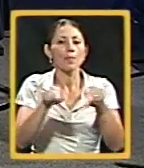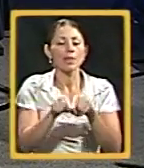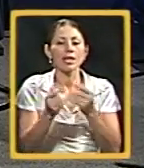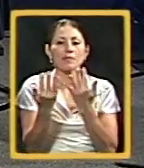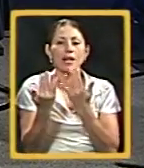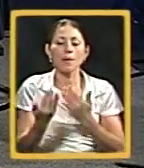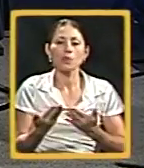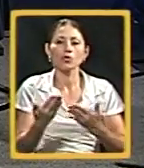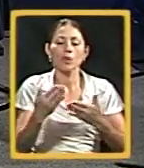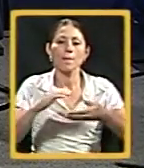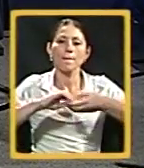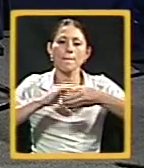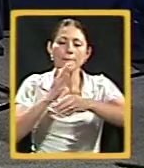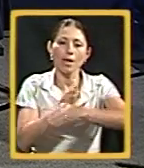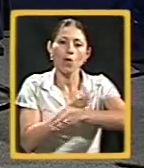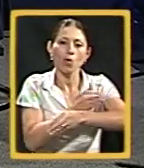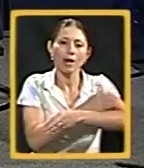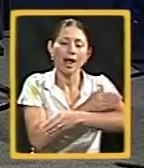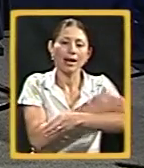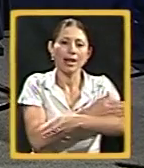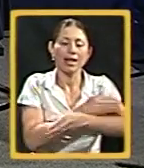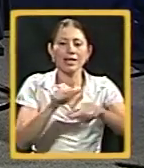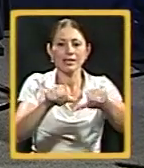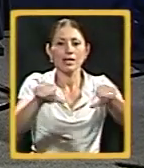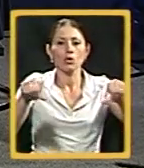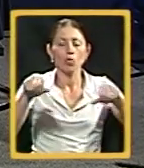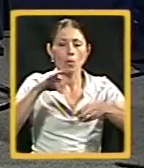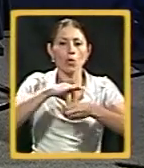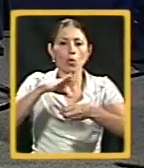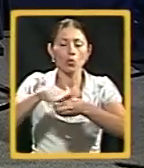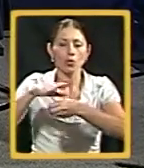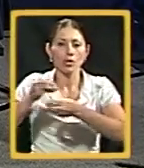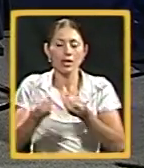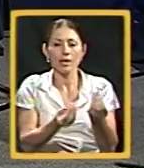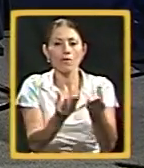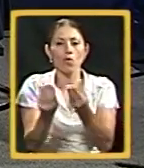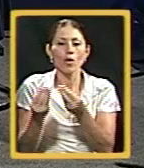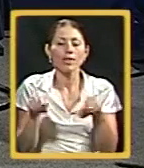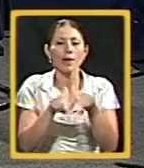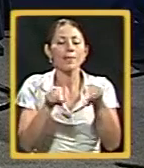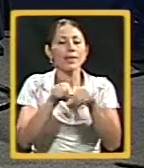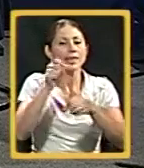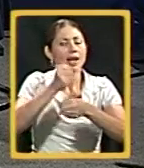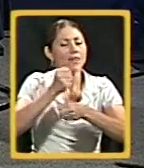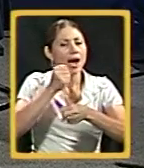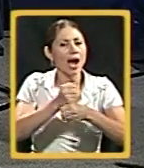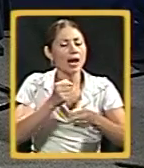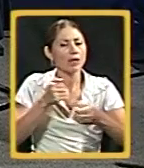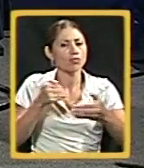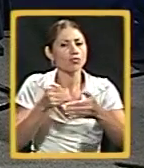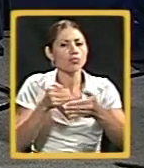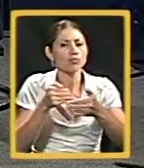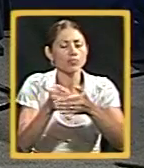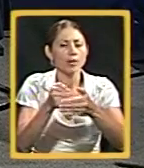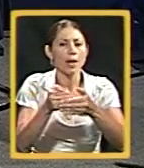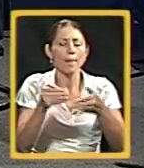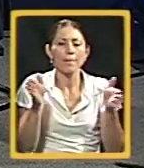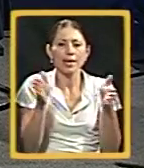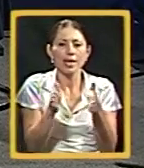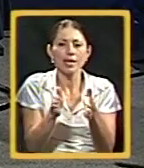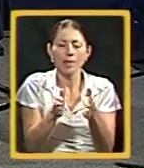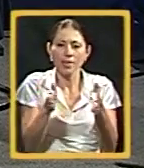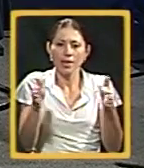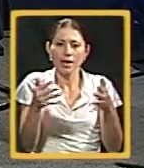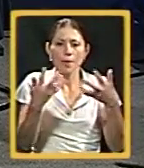productivo, estrecharlas, trabajar muy de cerca con la pequeña y mediana empresa, tratando de ver cómo logramos que